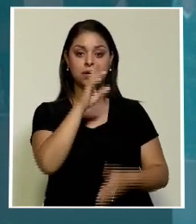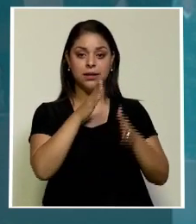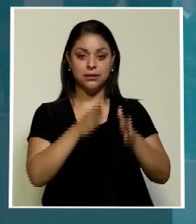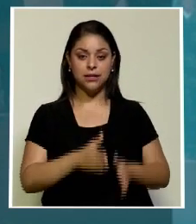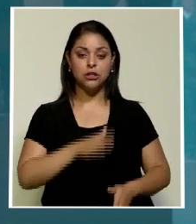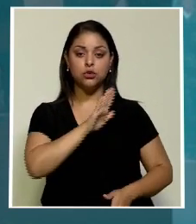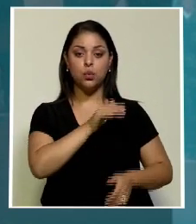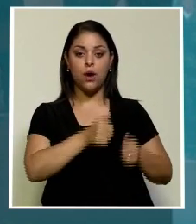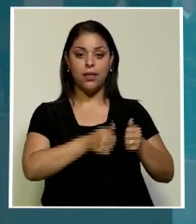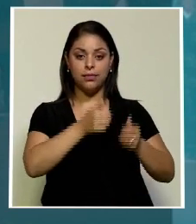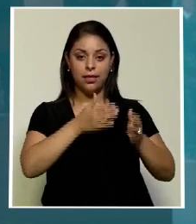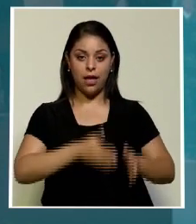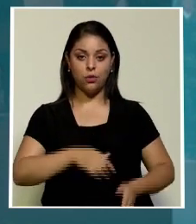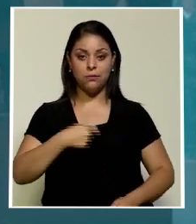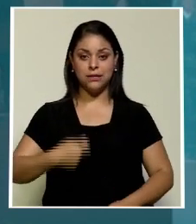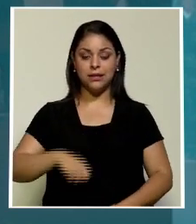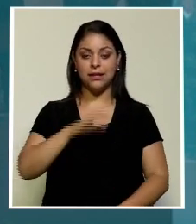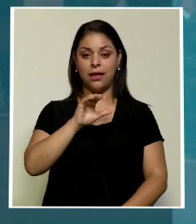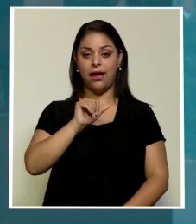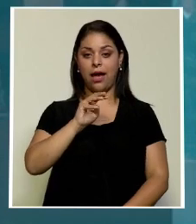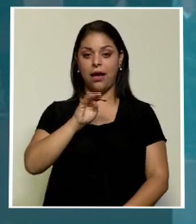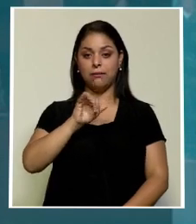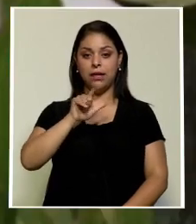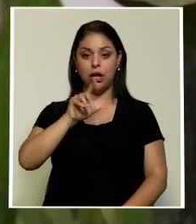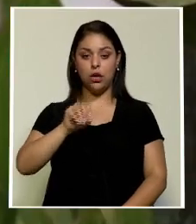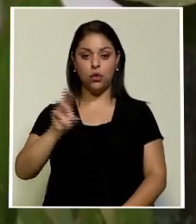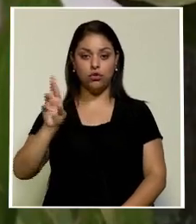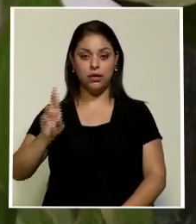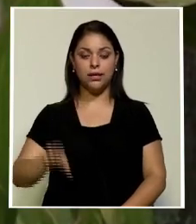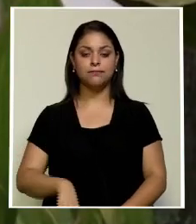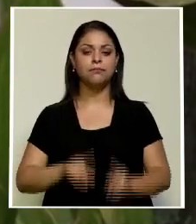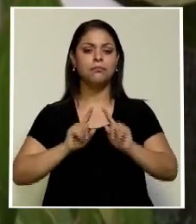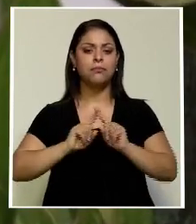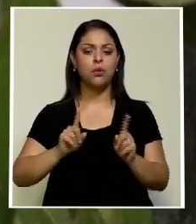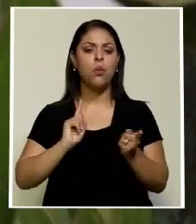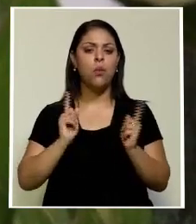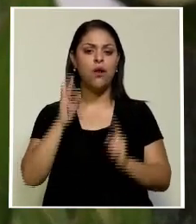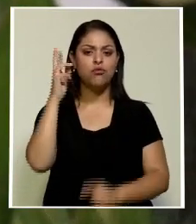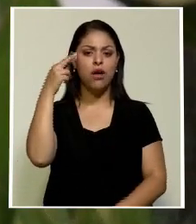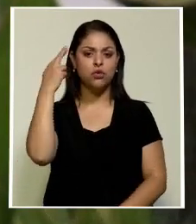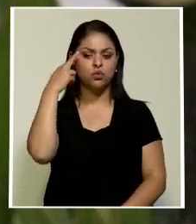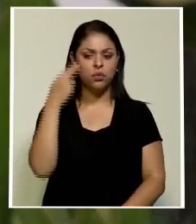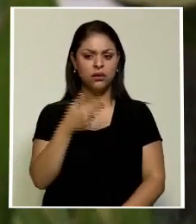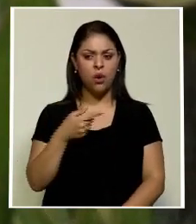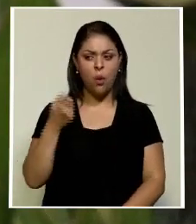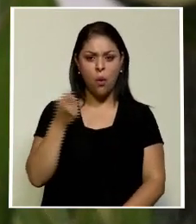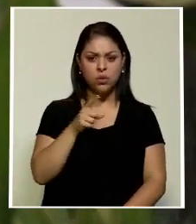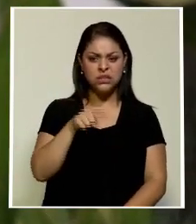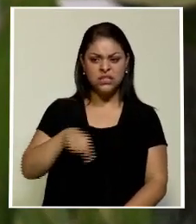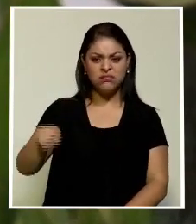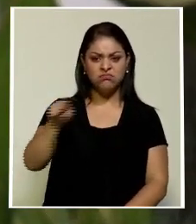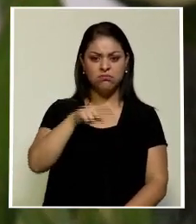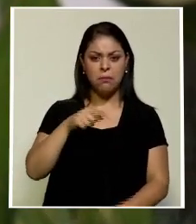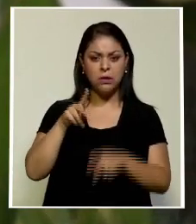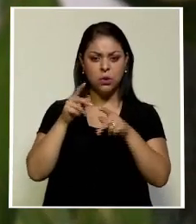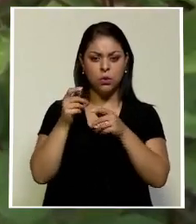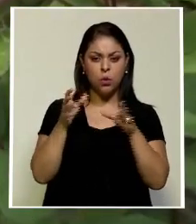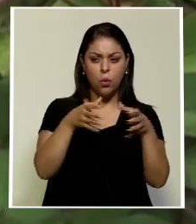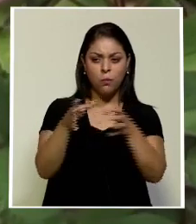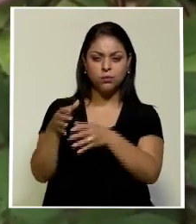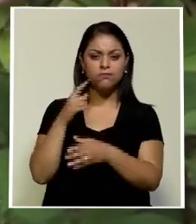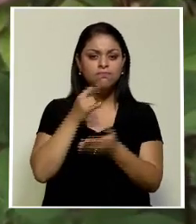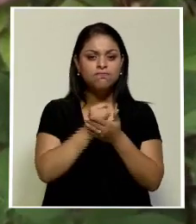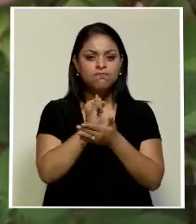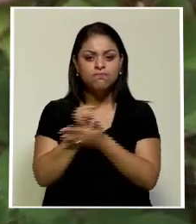de candidato a Camilo Rodríguez. Pero, ¿cuál es la razón por lo que se investiga a estas agrupaciones? El